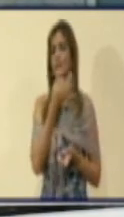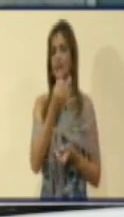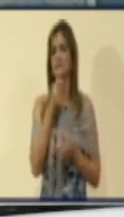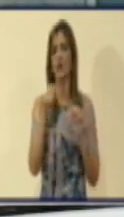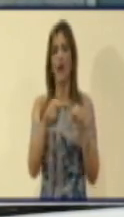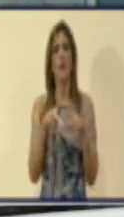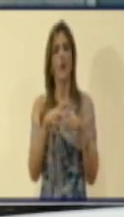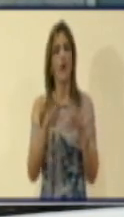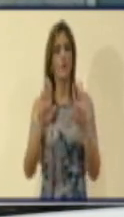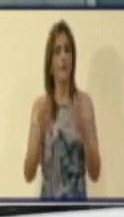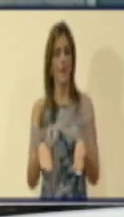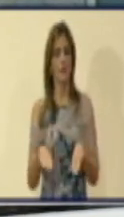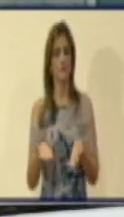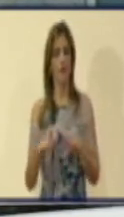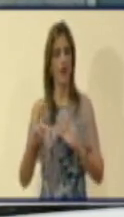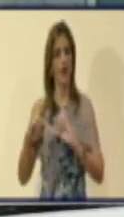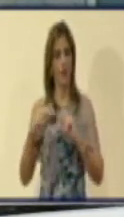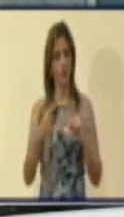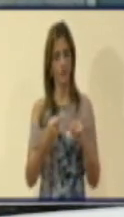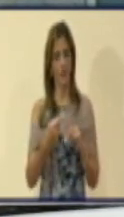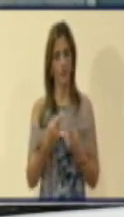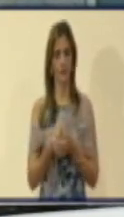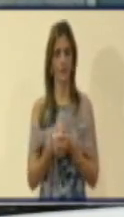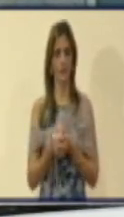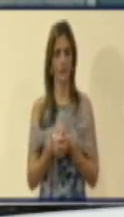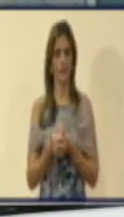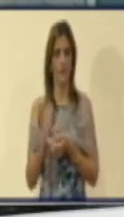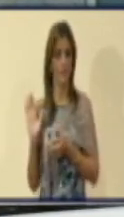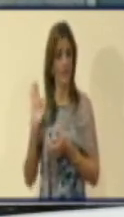a hacer una pausa. Al regreso estamos con precisiones que tiene el gobernador provincial.